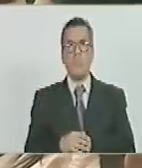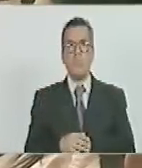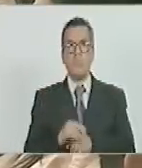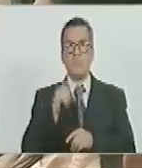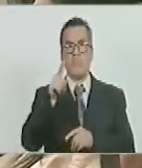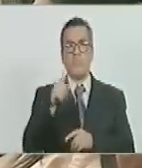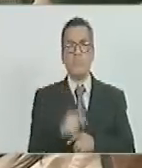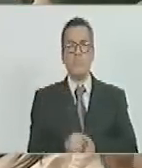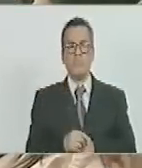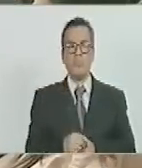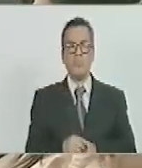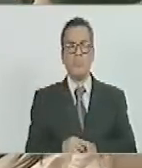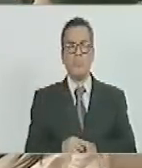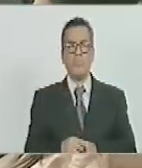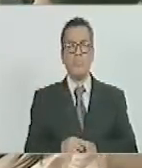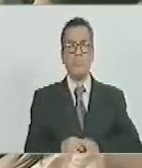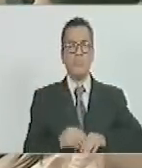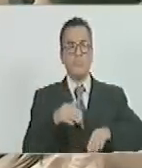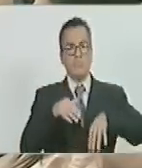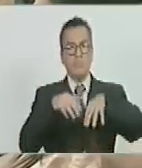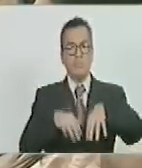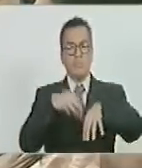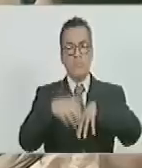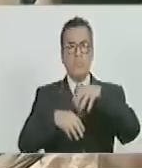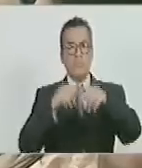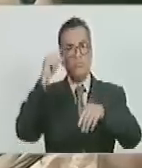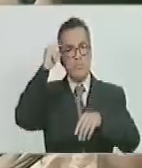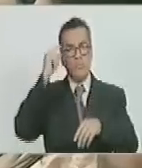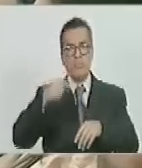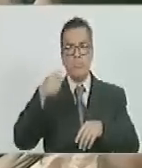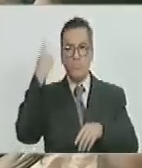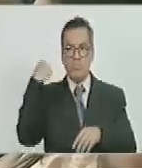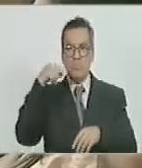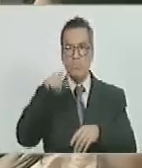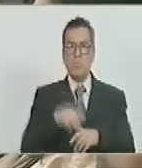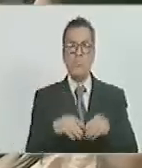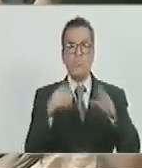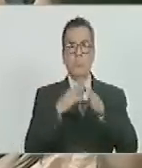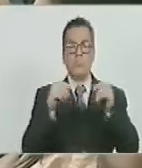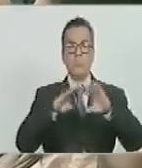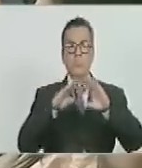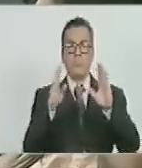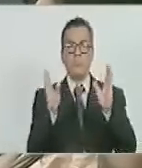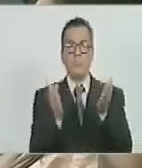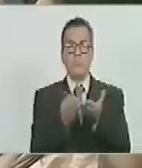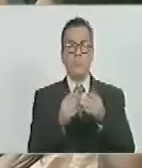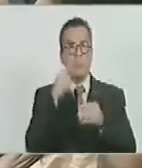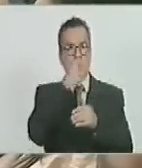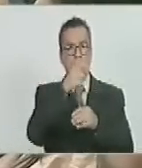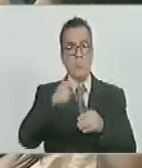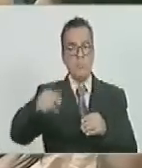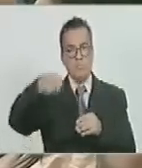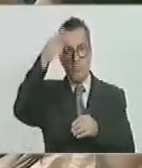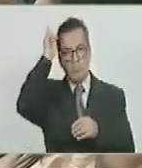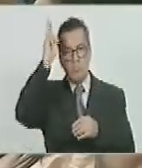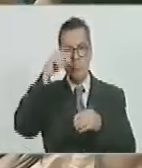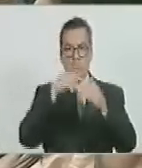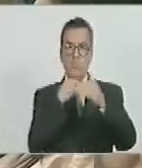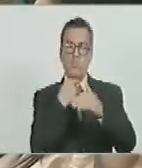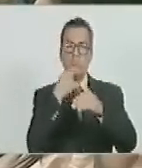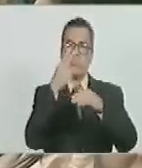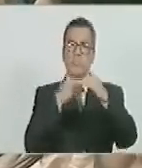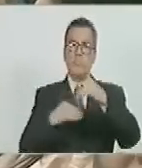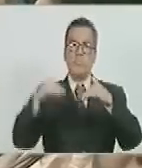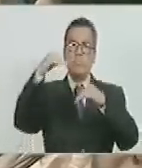es tan propicia la marcha que se realizó en el día de ayer en todo el mundo, porque los pueblos indígenas elevaron